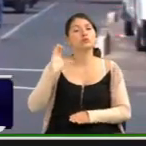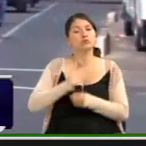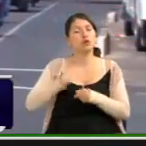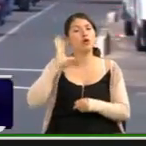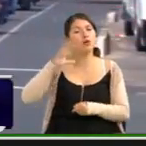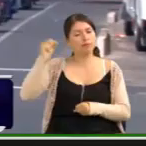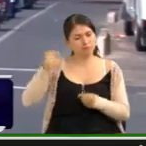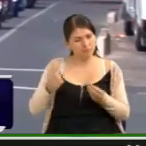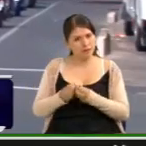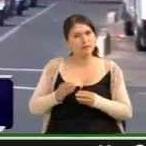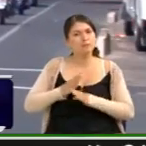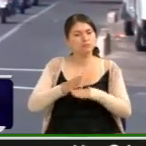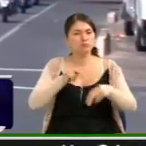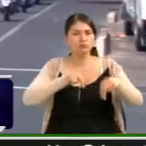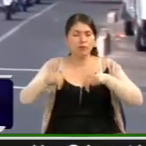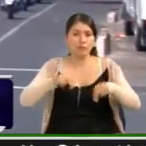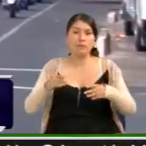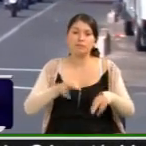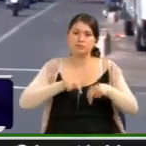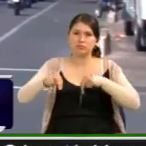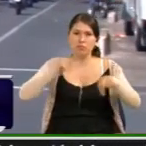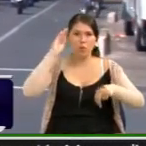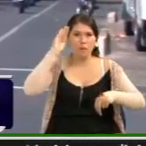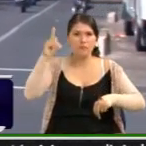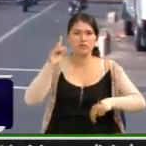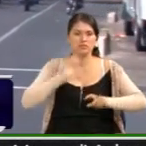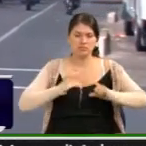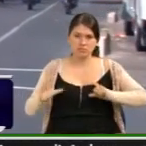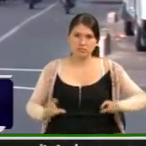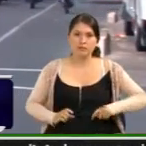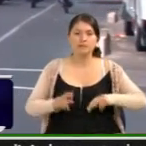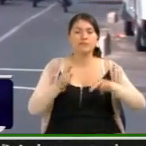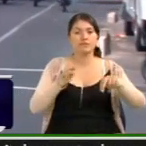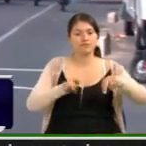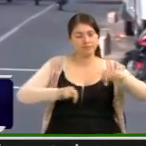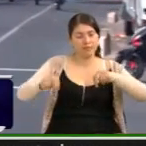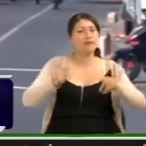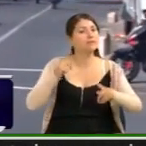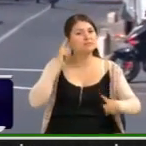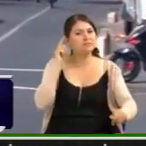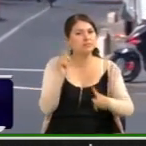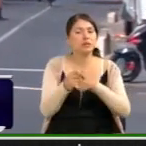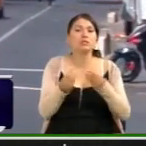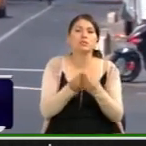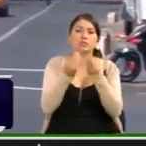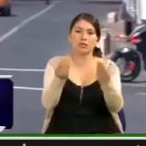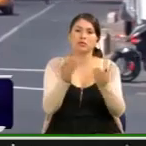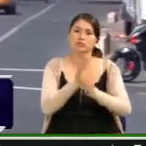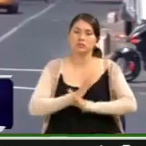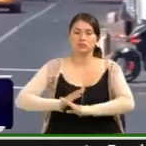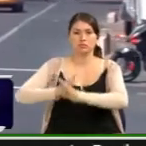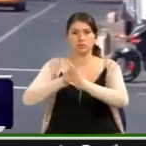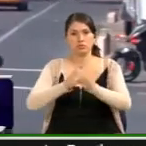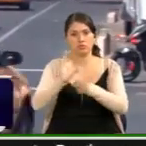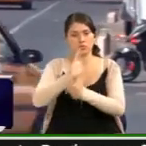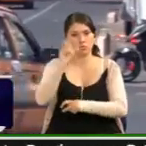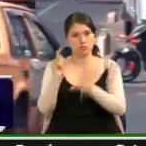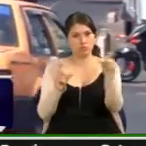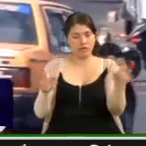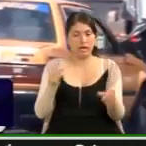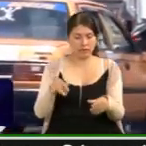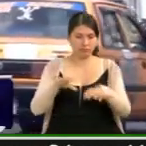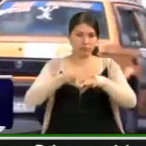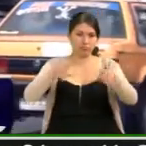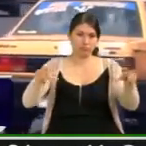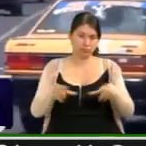pidió que se reforzara el pie de fuerza, la presencia de los hombres del Ejército Nacional, con el fin de garantizar la seguridad de los ciudadanos en